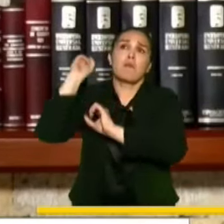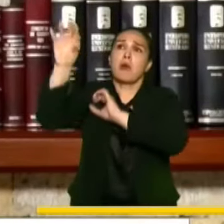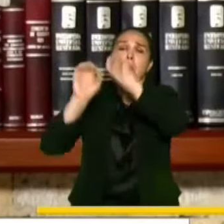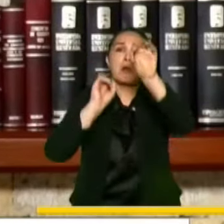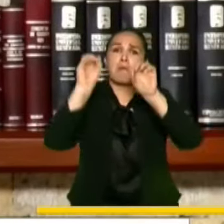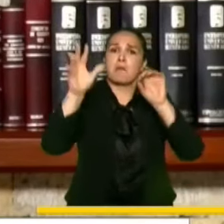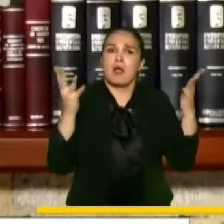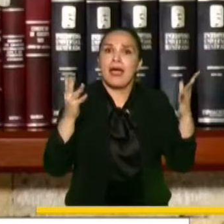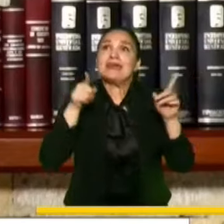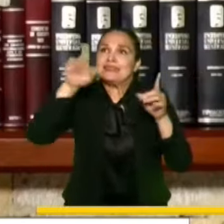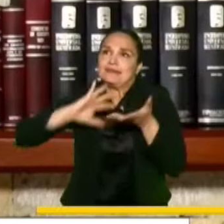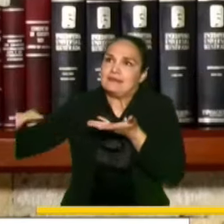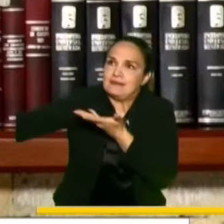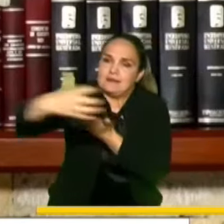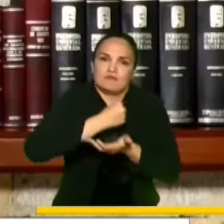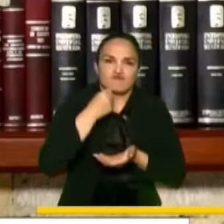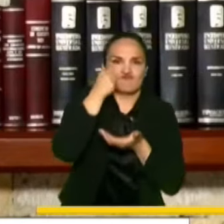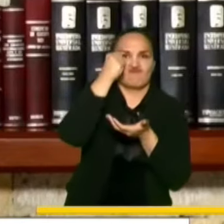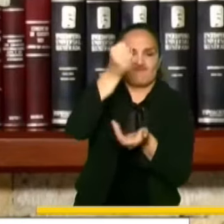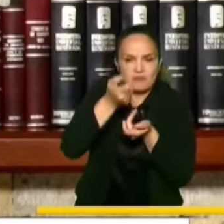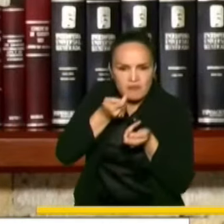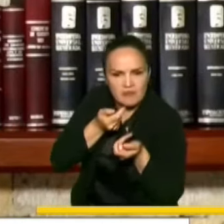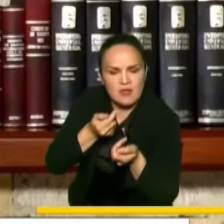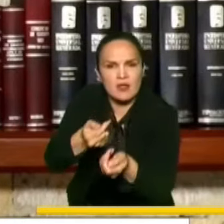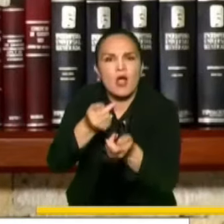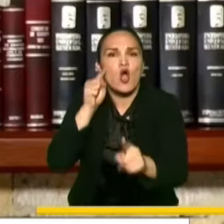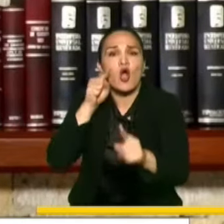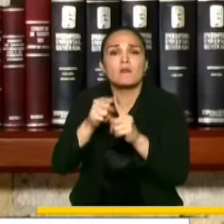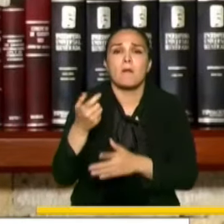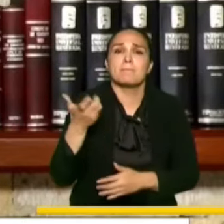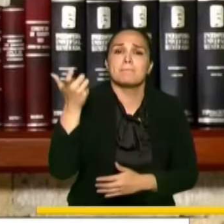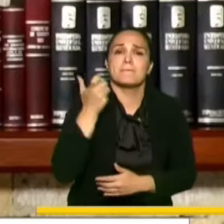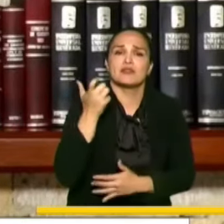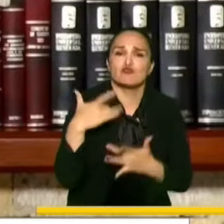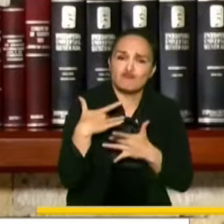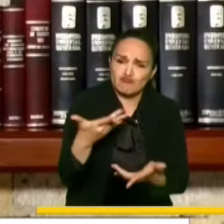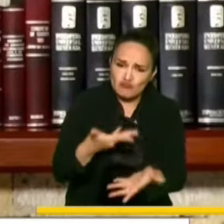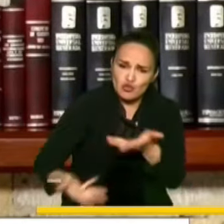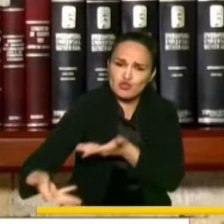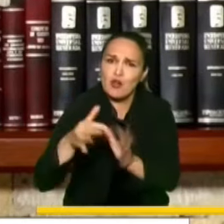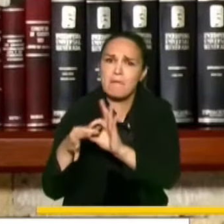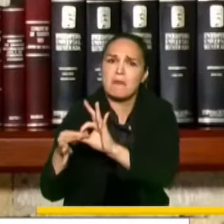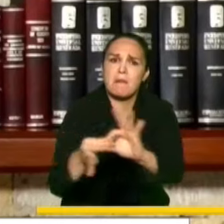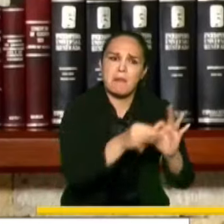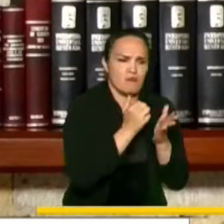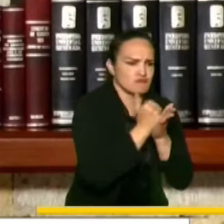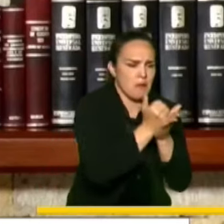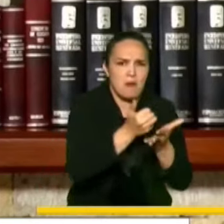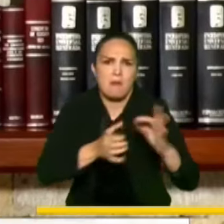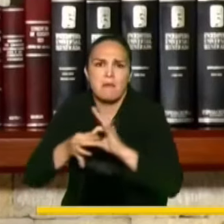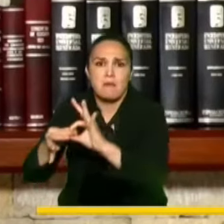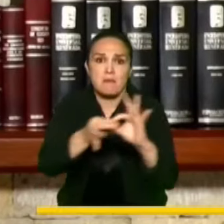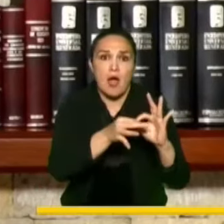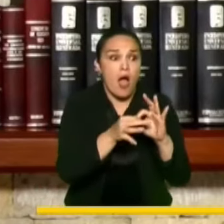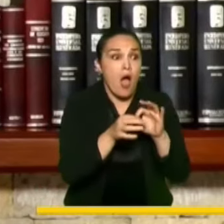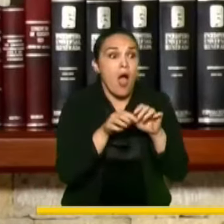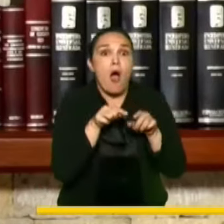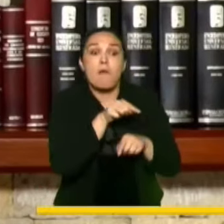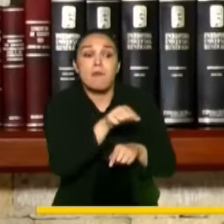recursos y lograr un régimen pensional solidario es lo que garantiza que la mayoría de los actuales